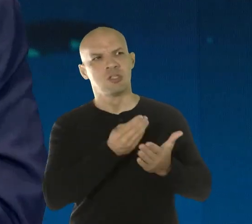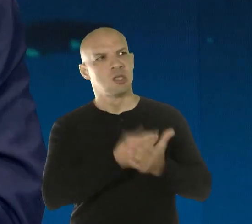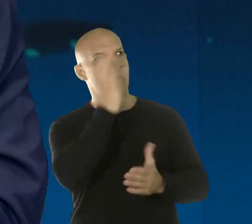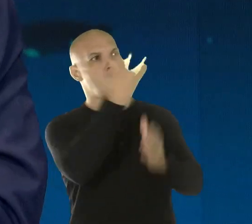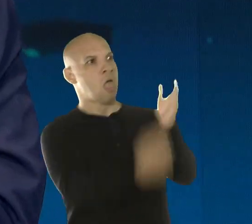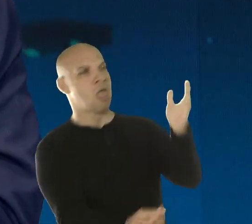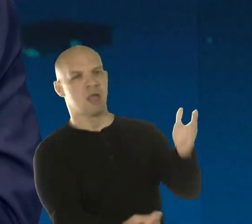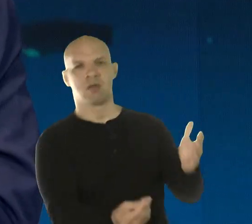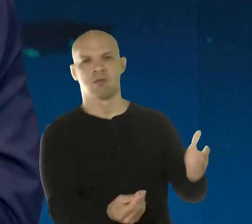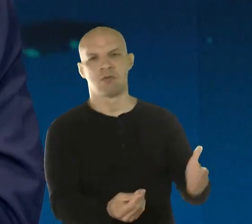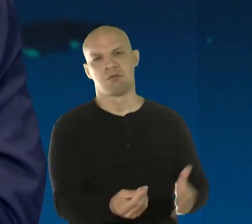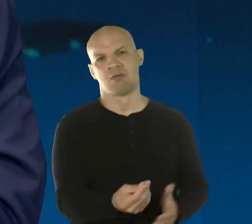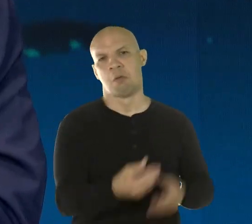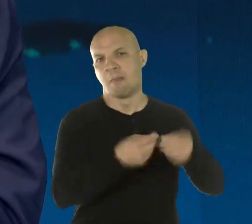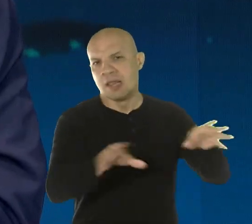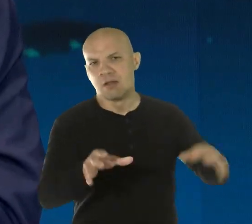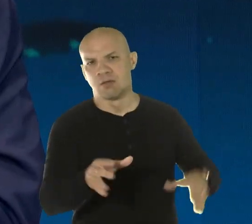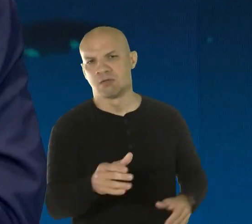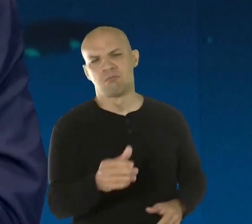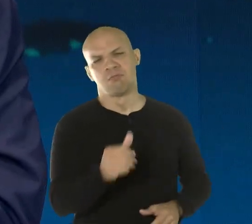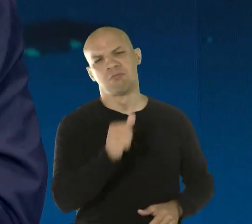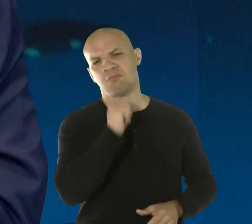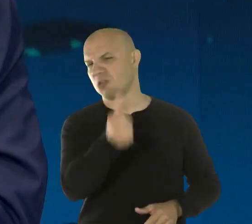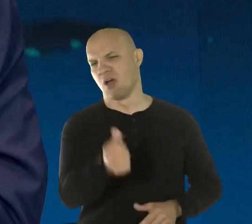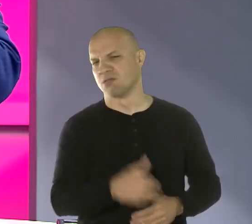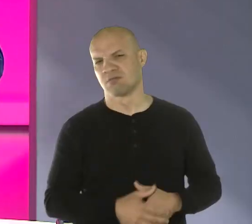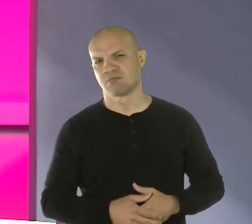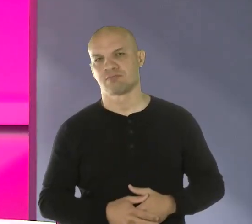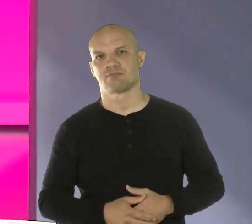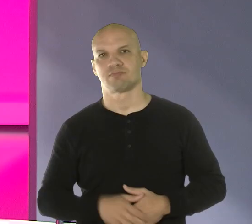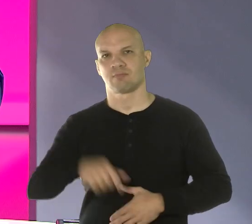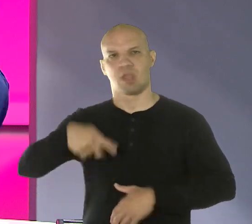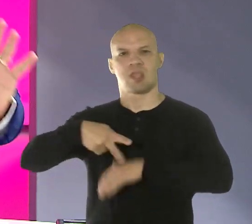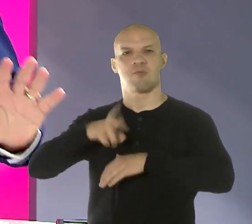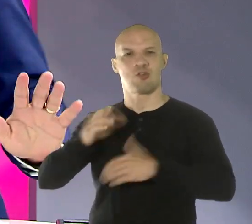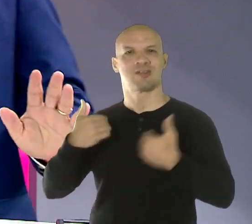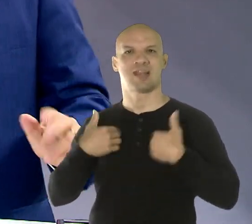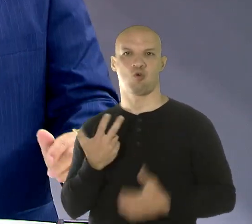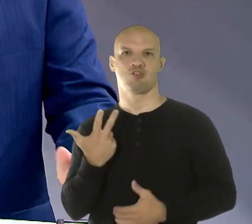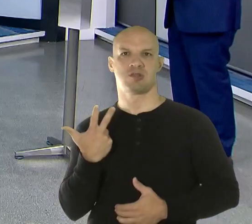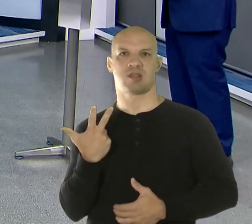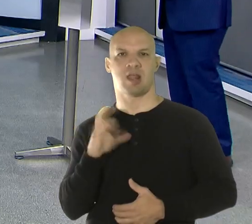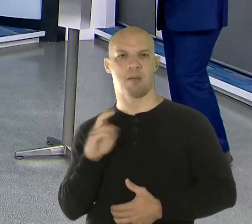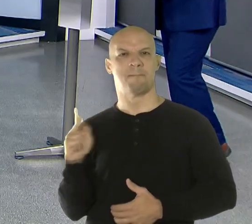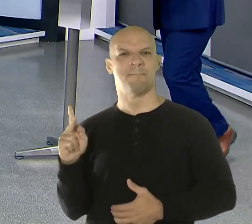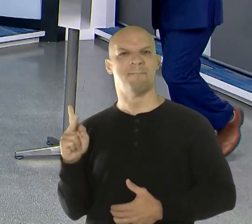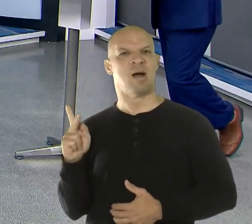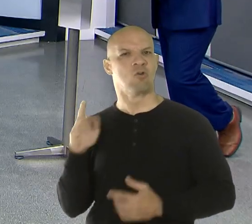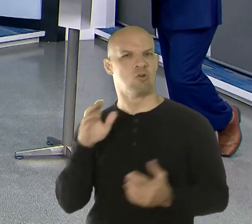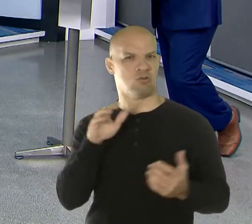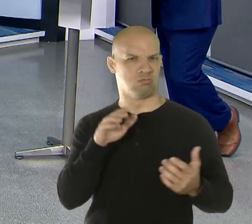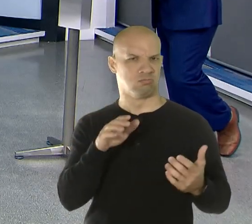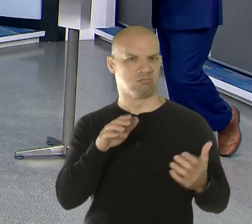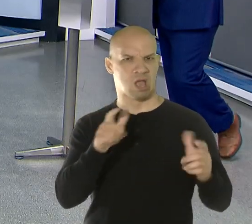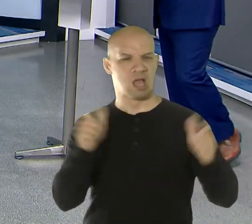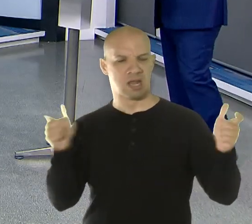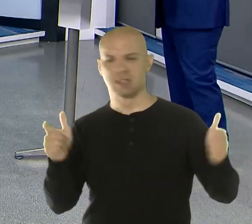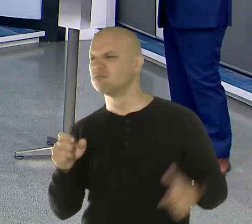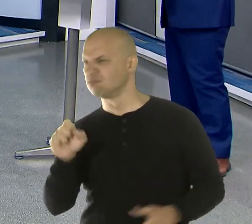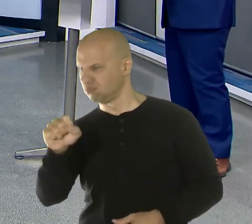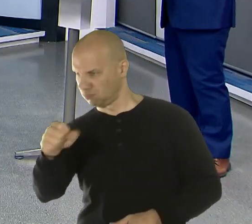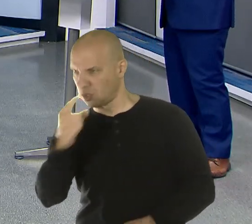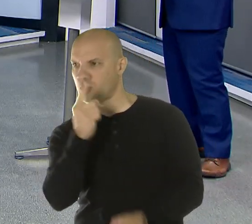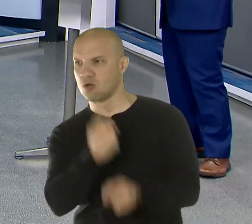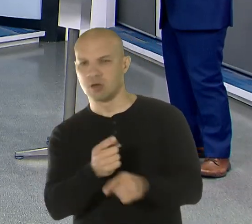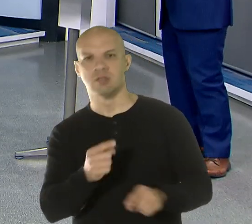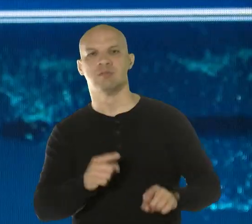desaparecer o no va a poder tenerlo en la banca. Aquí en Puerto Rico tenemos 3 bancos principales. A eso iba, y coincido con Francisco, la incertidumbre cero